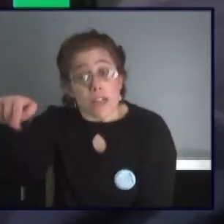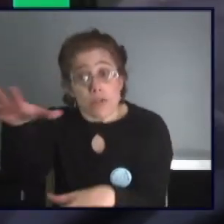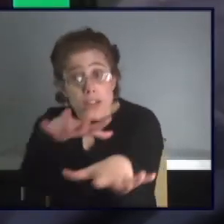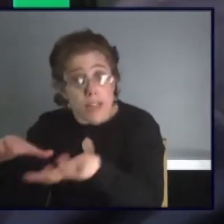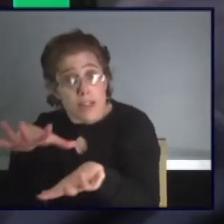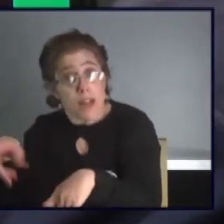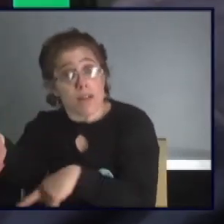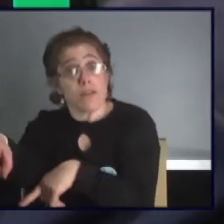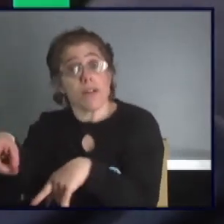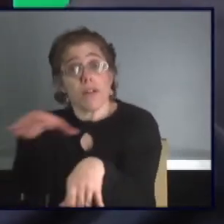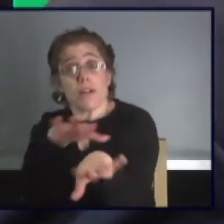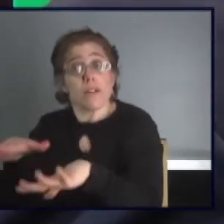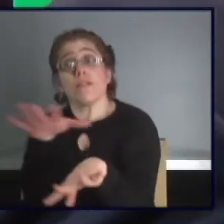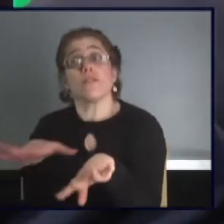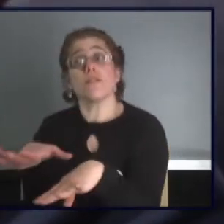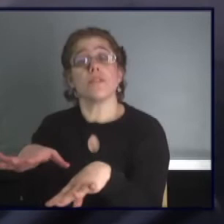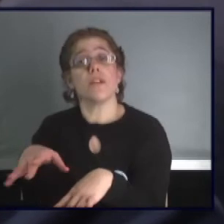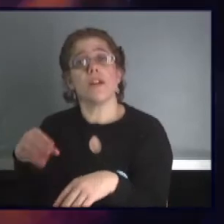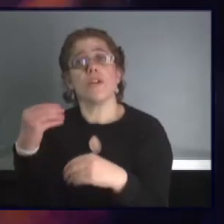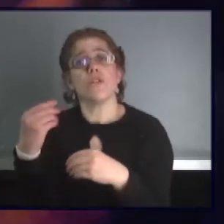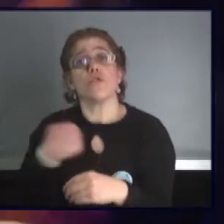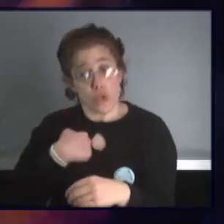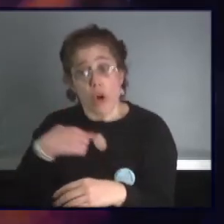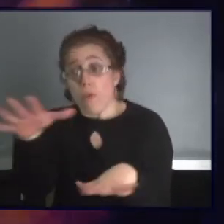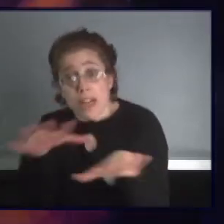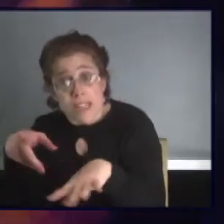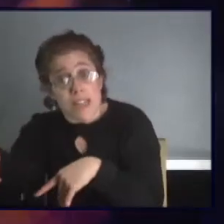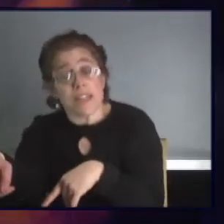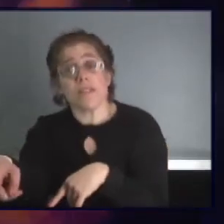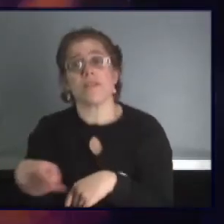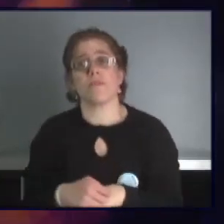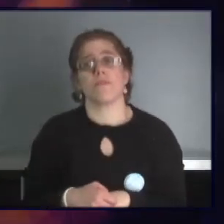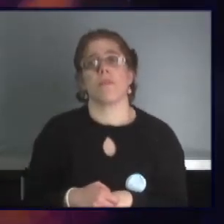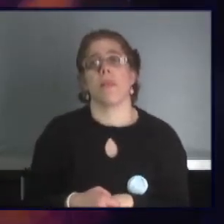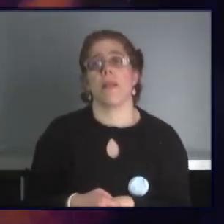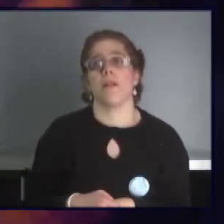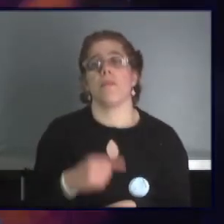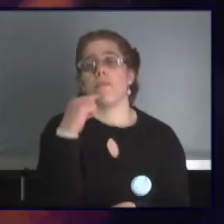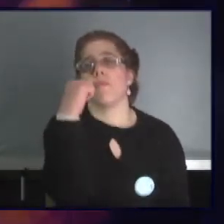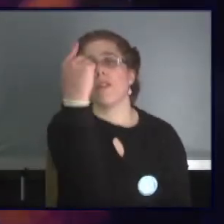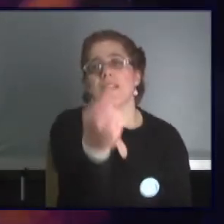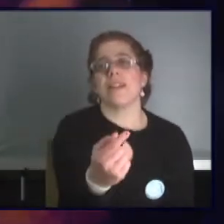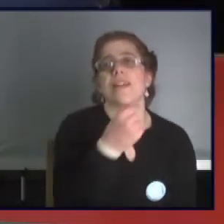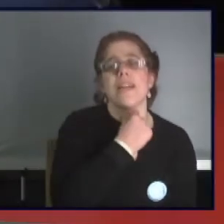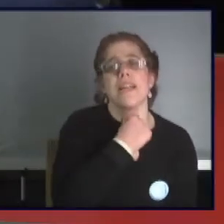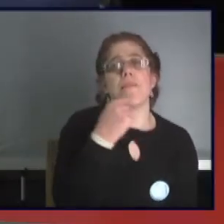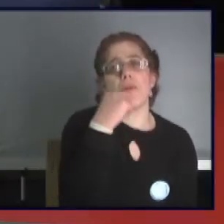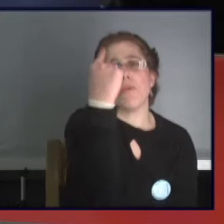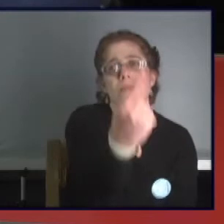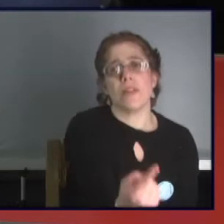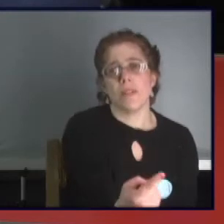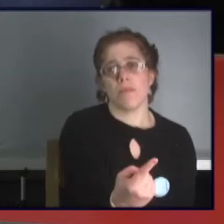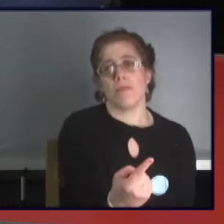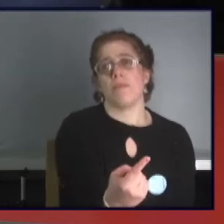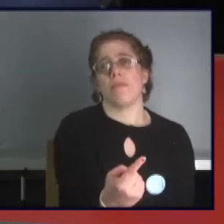y si yo estuve ahí voy a hacer eso no te quiero preguntar un punto de vista con respecto a